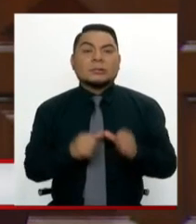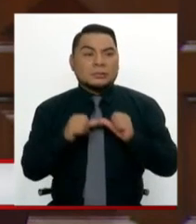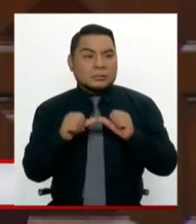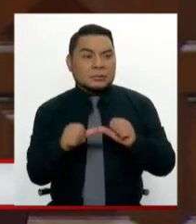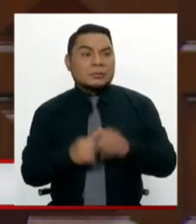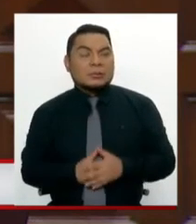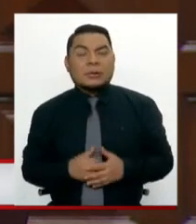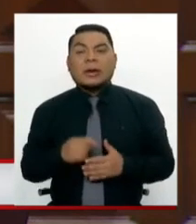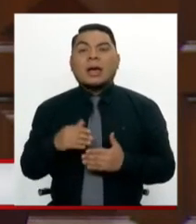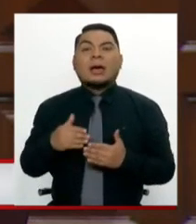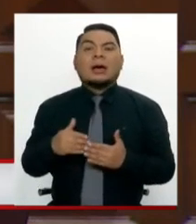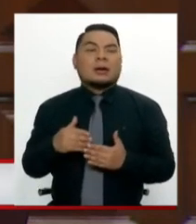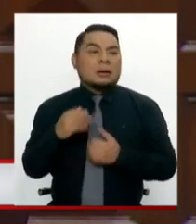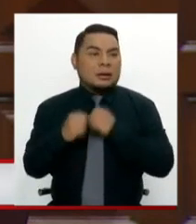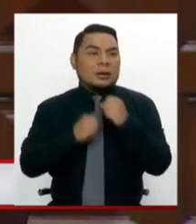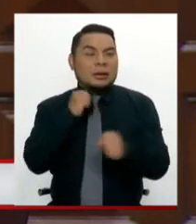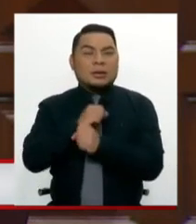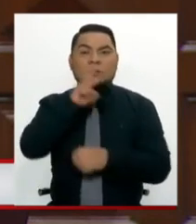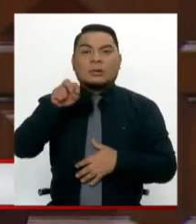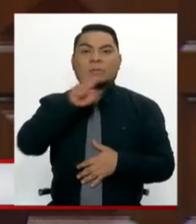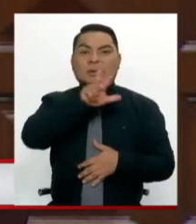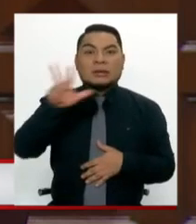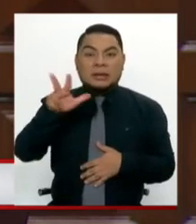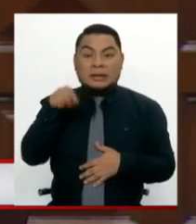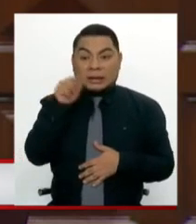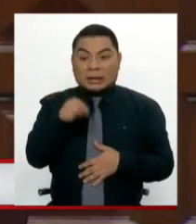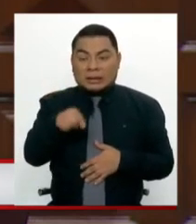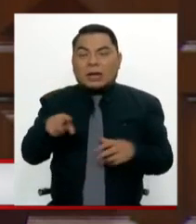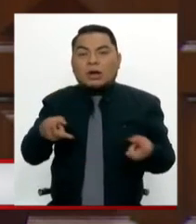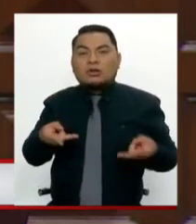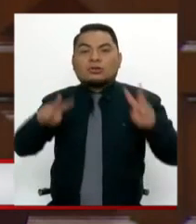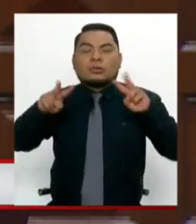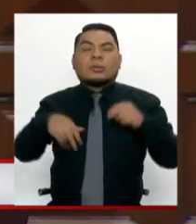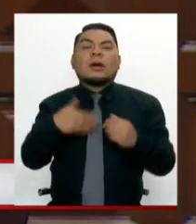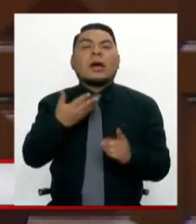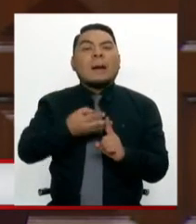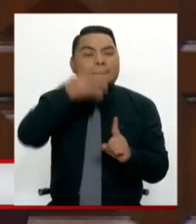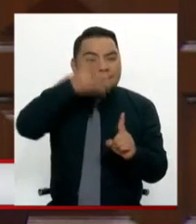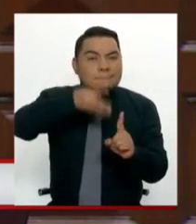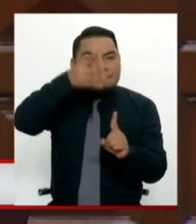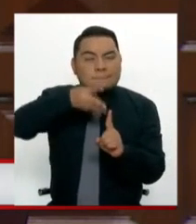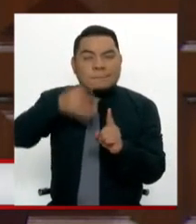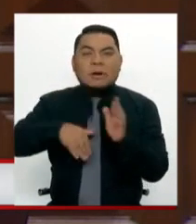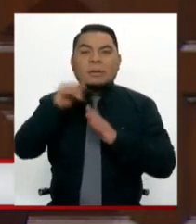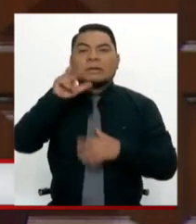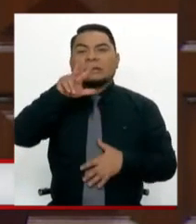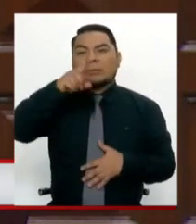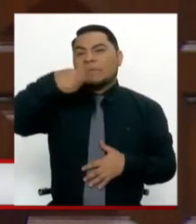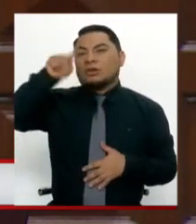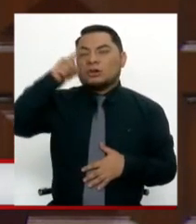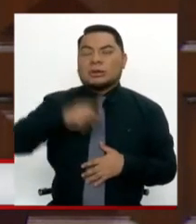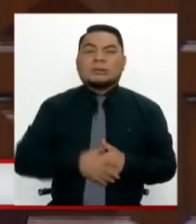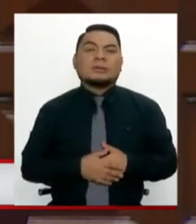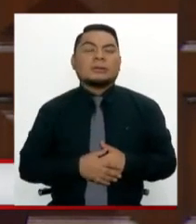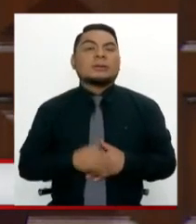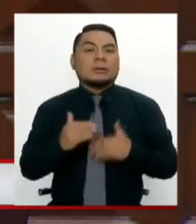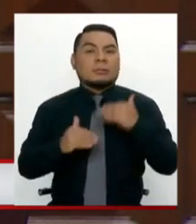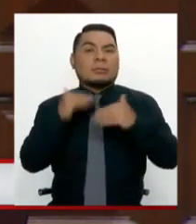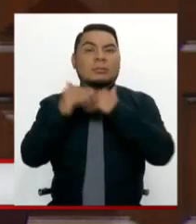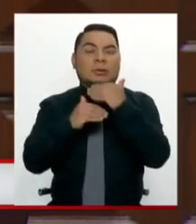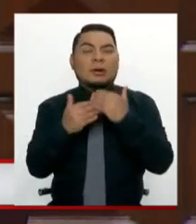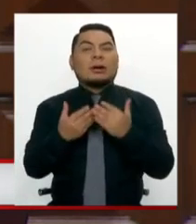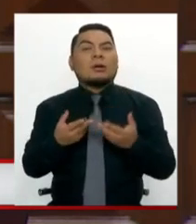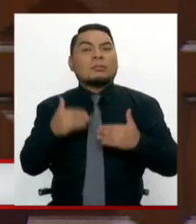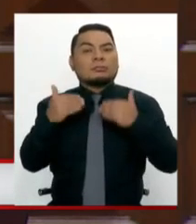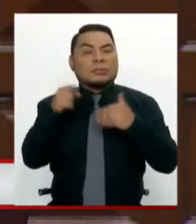prevalentes. Para el 2023 se espera duplicar las pruebas de tamizaje a más de 3 millones, superando los